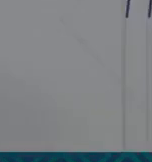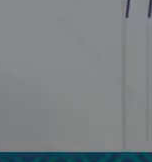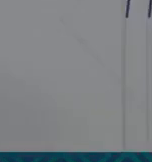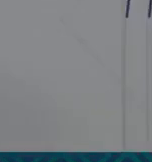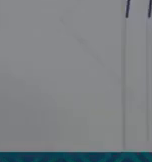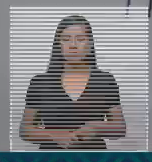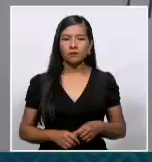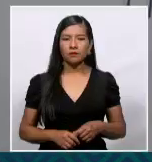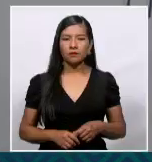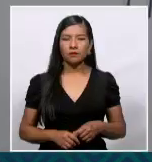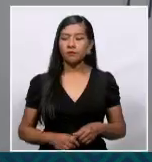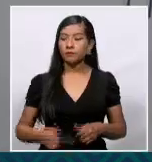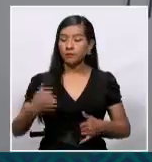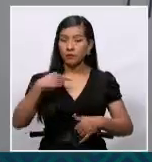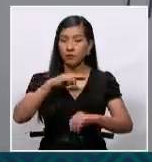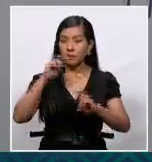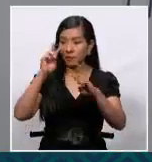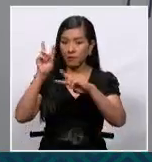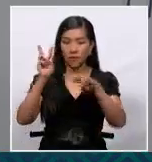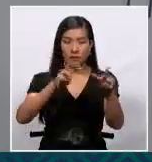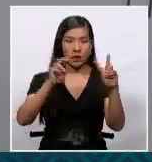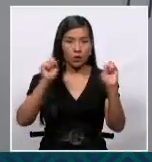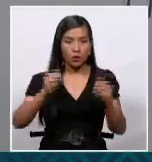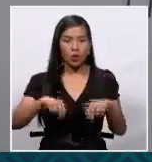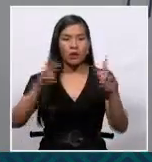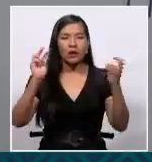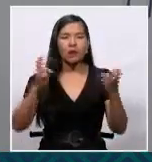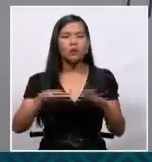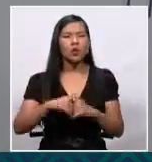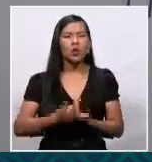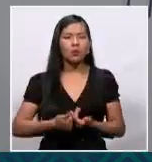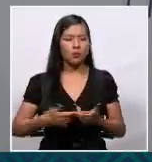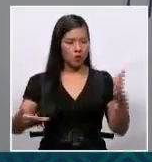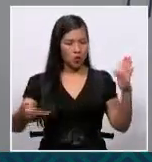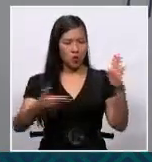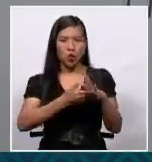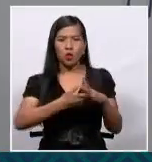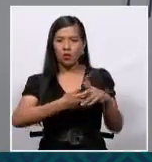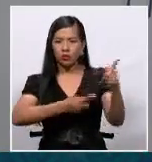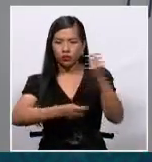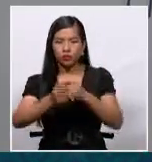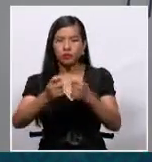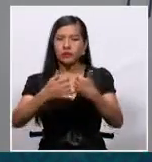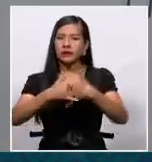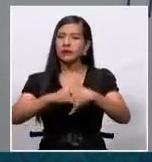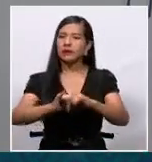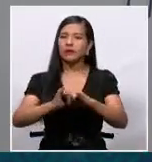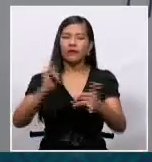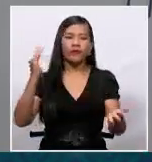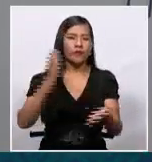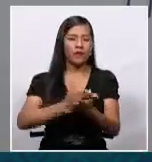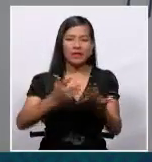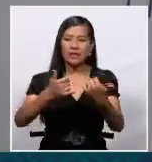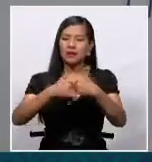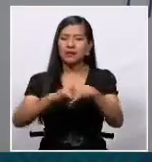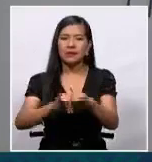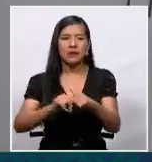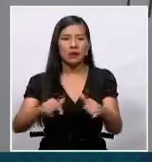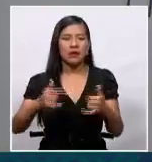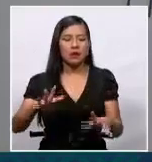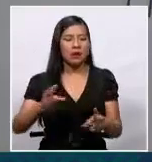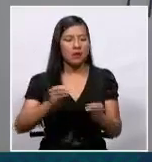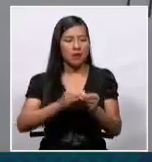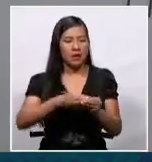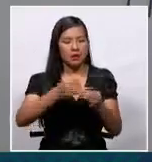Podemos ver que el contrabando está siendo obviamente frenado, sigue habiendo contrabando en Bolivia, eso es